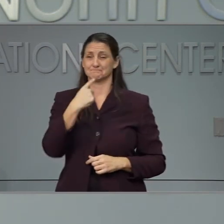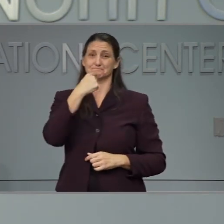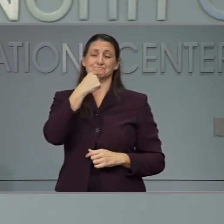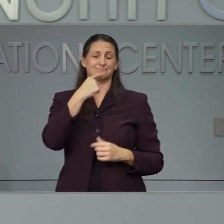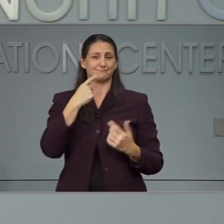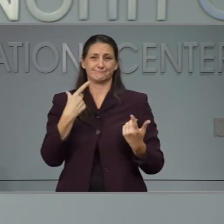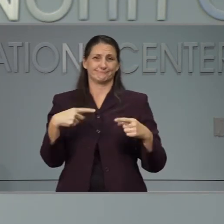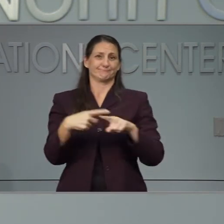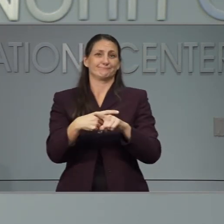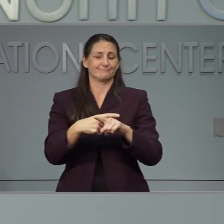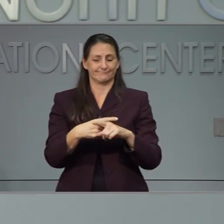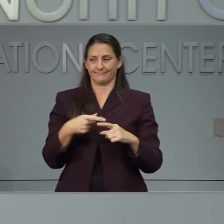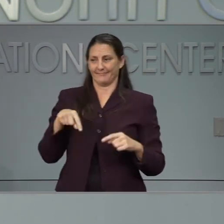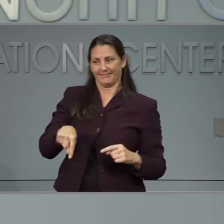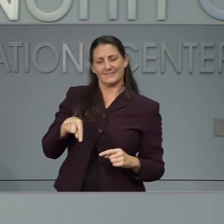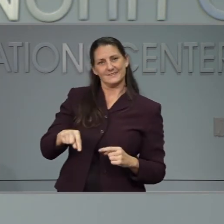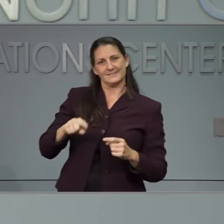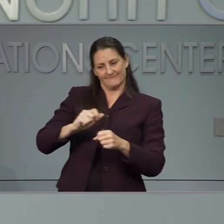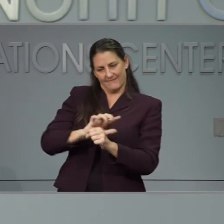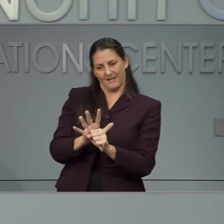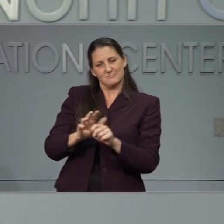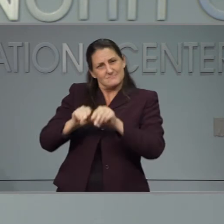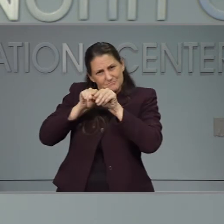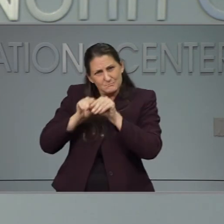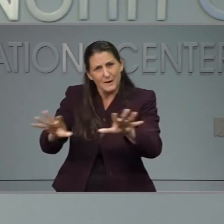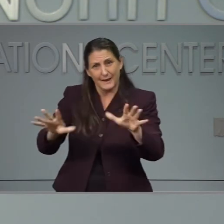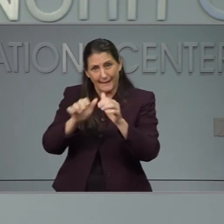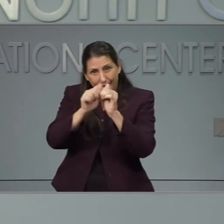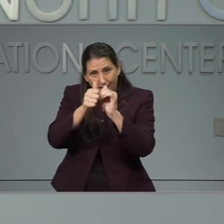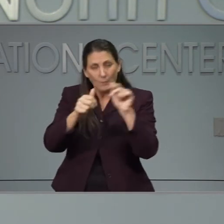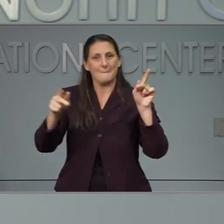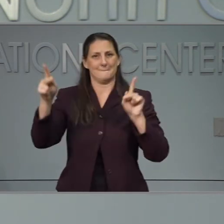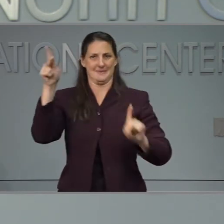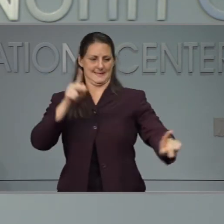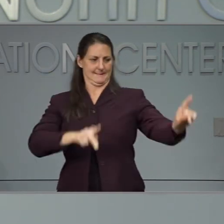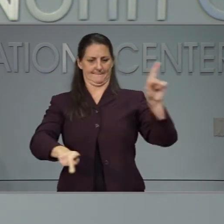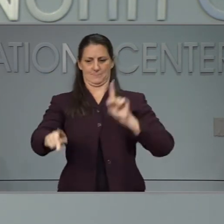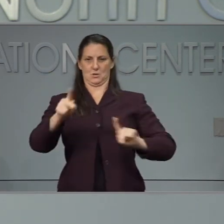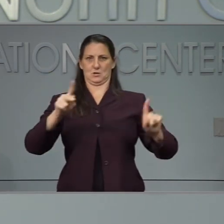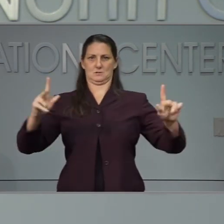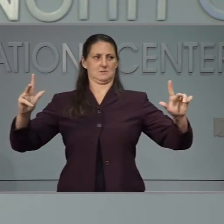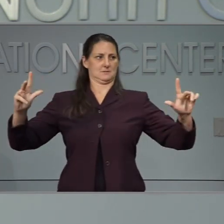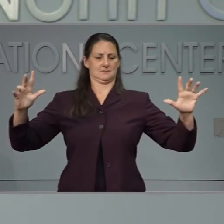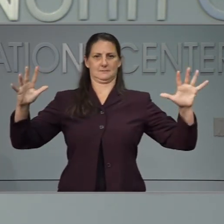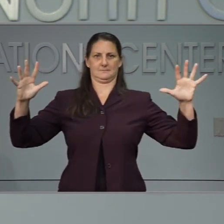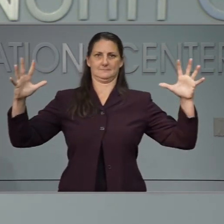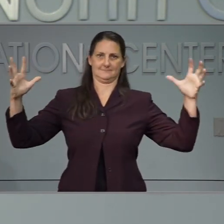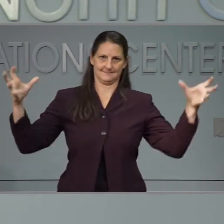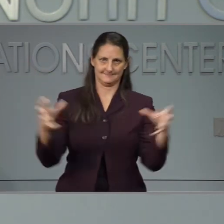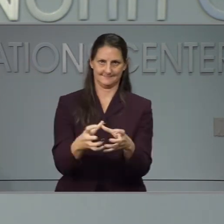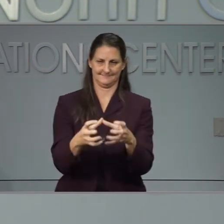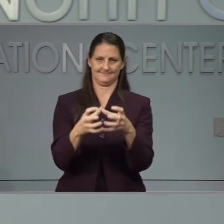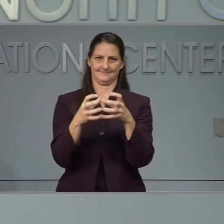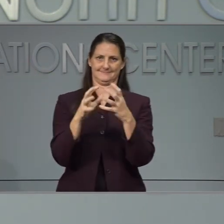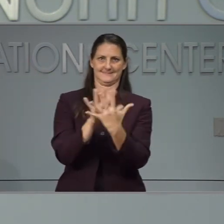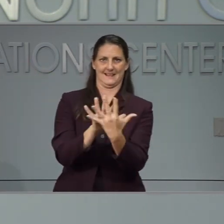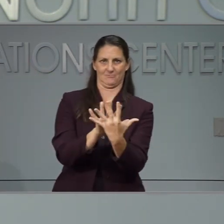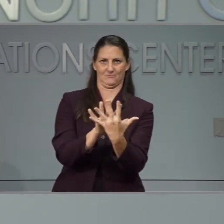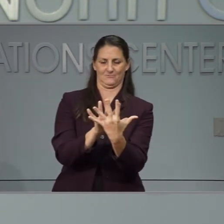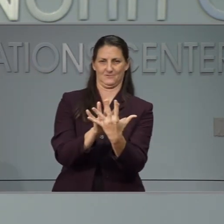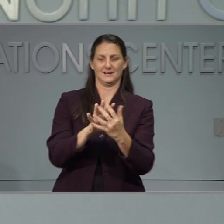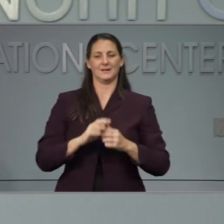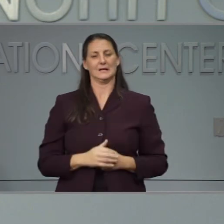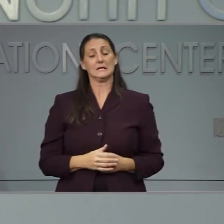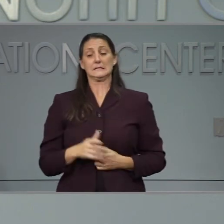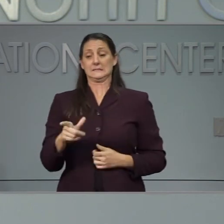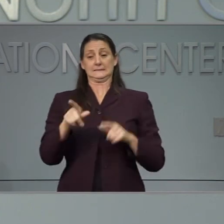propaga rápidamente cuando las personas están juntas. La idea en este momento es de que aun cuando estos